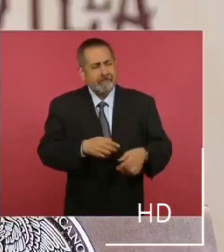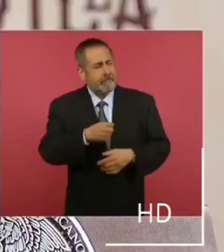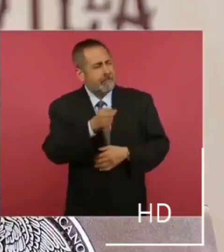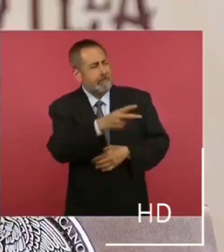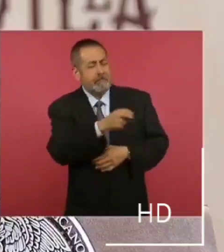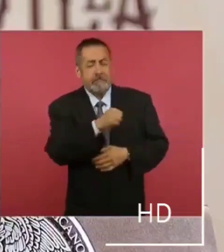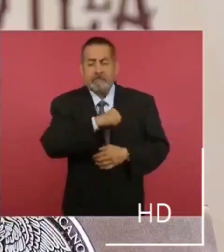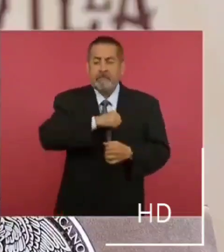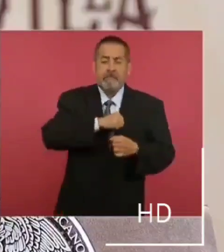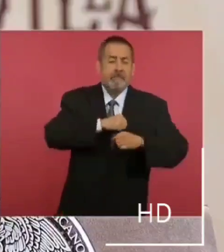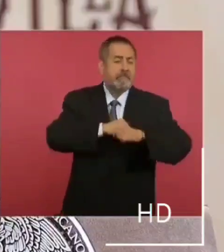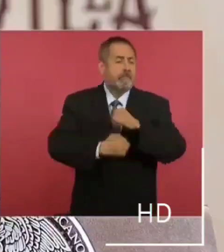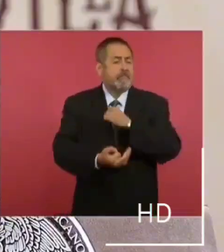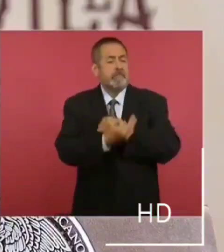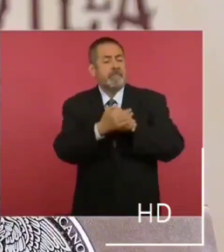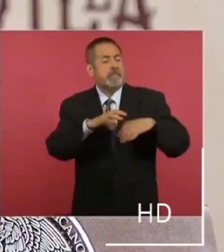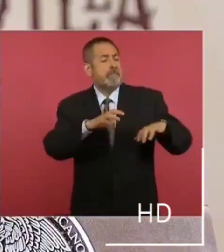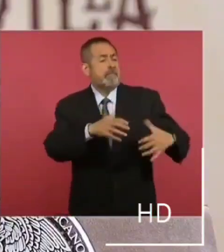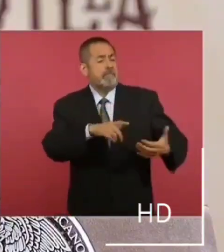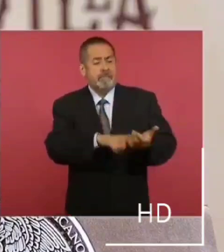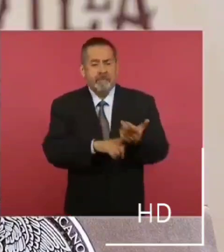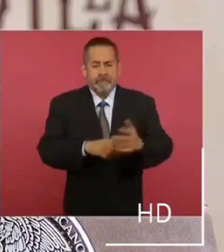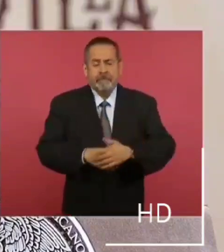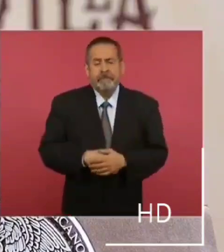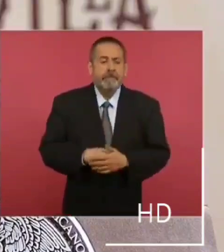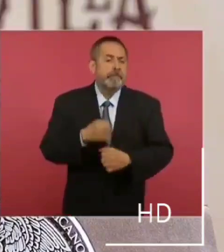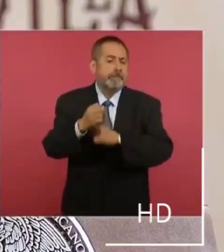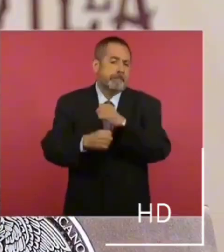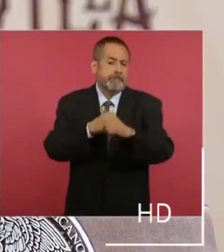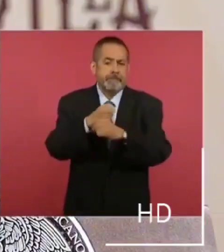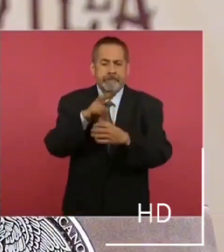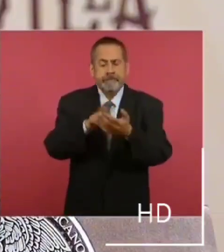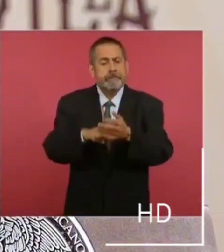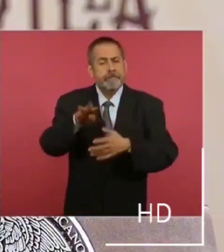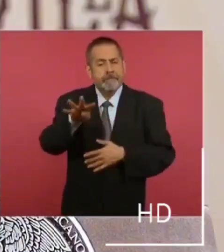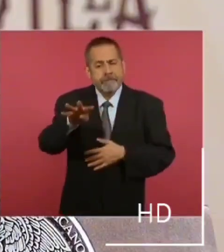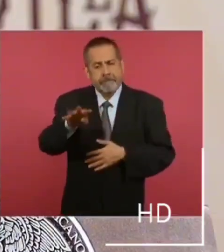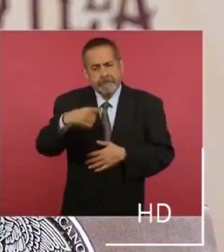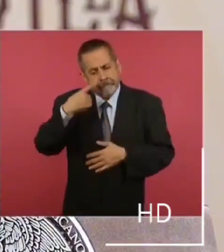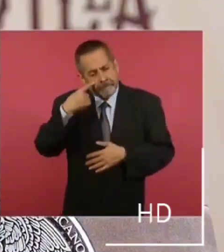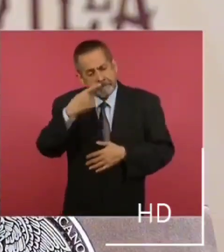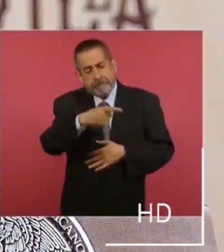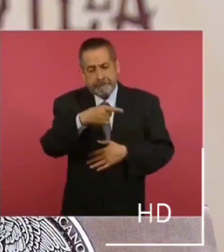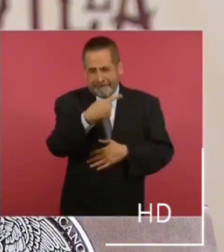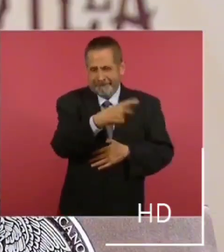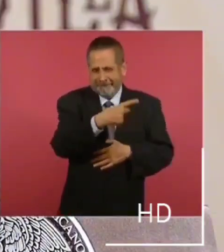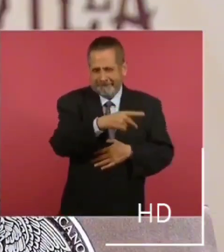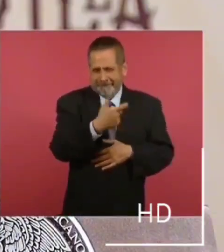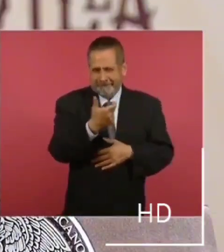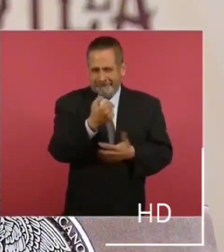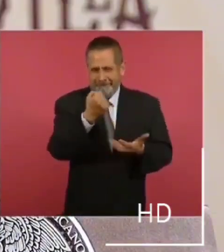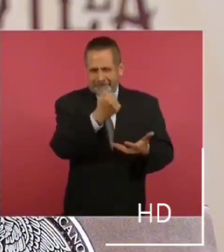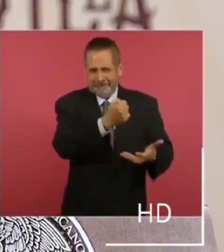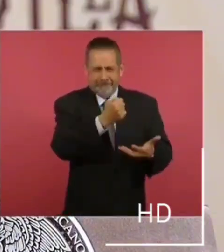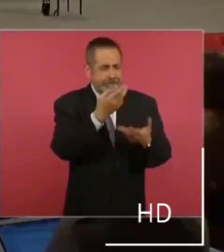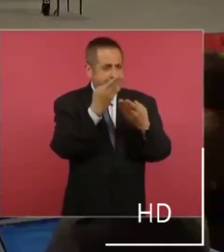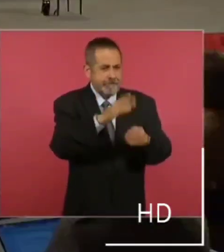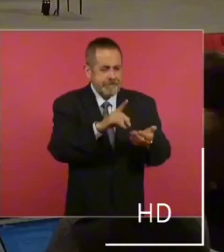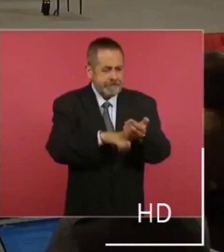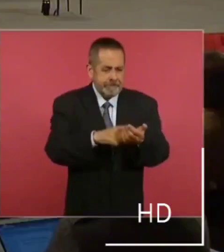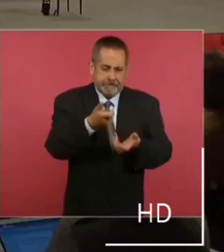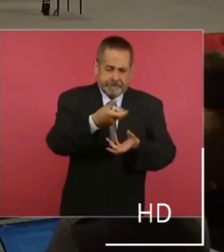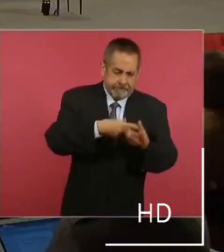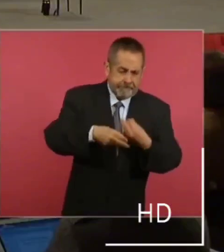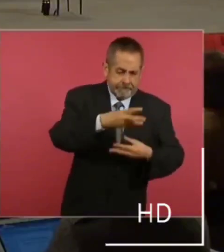burocracia dorada. En 2019, la Auditoría Superior de la Federación observó que los fideicomisos no se utilizaban para lo que